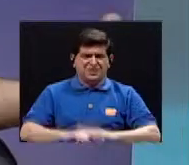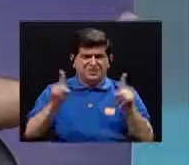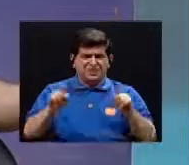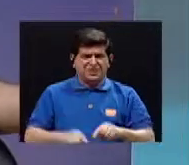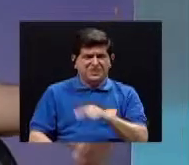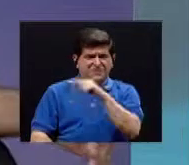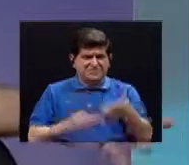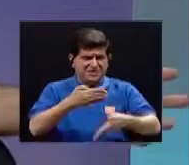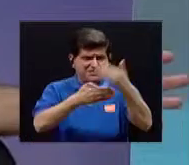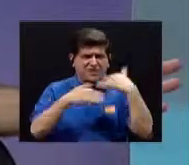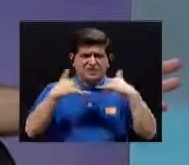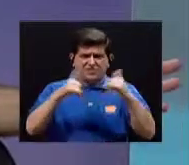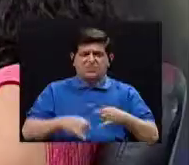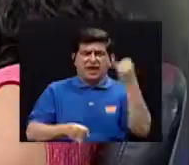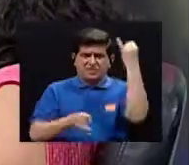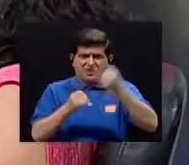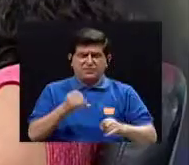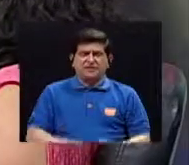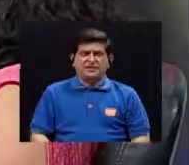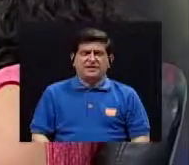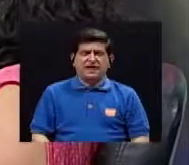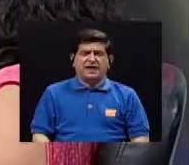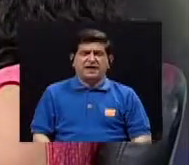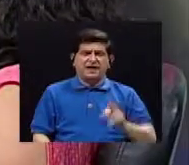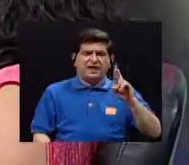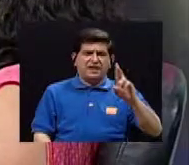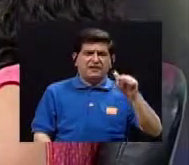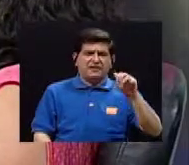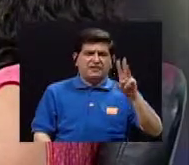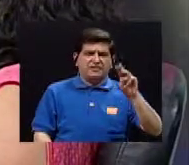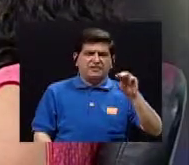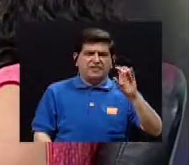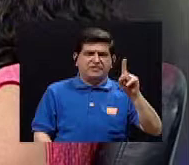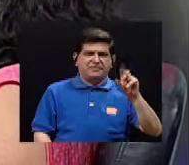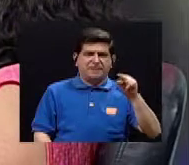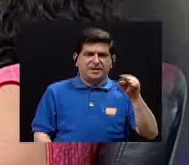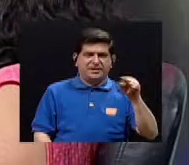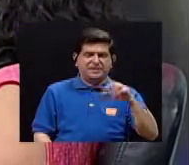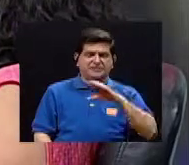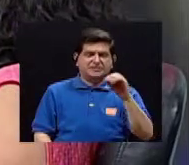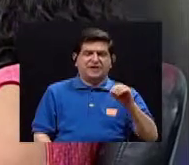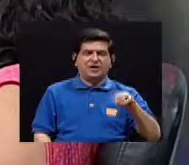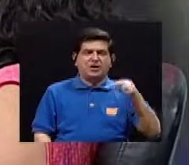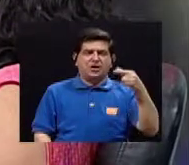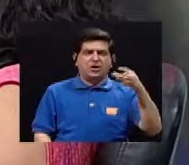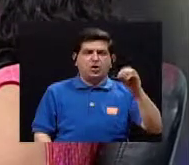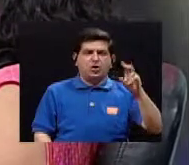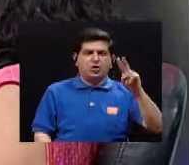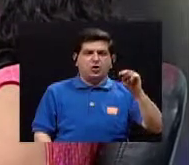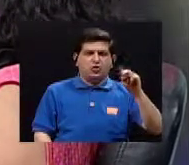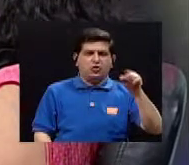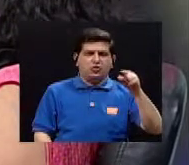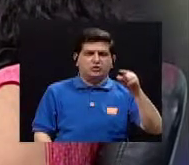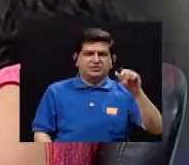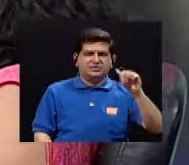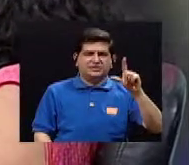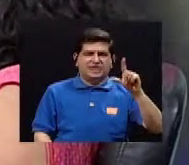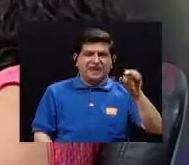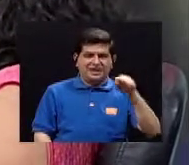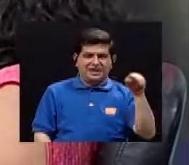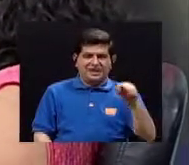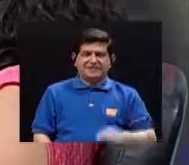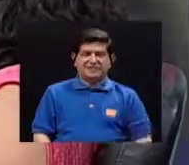digamos de una semana estaba jugando la final del match o ramires contra ronald gonzález que fueron dos pupilos de bolas agonistas